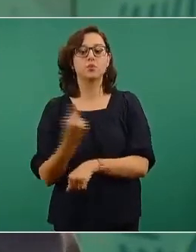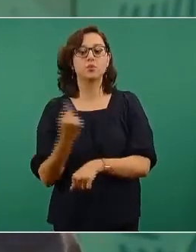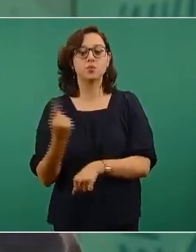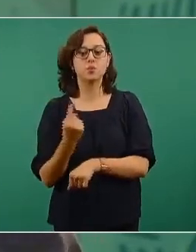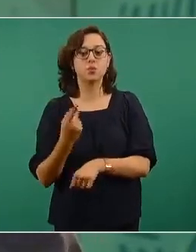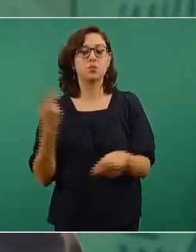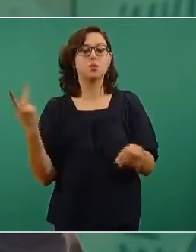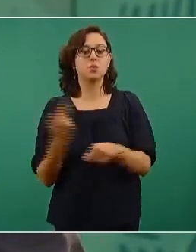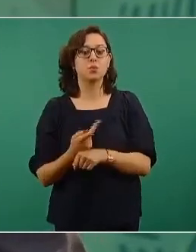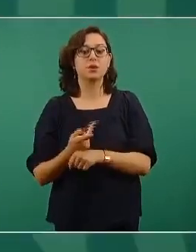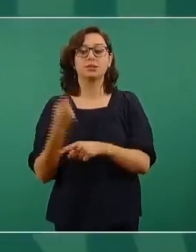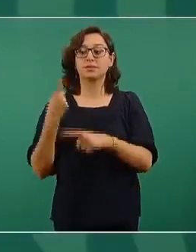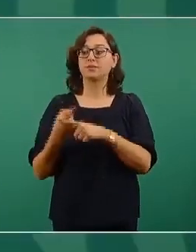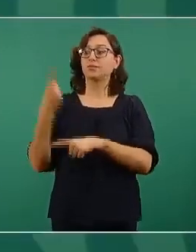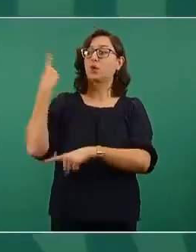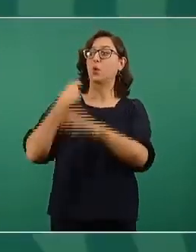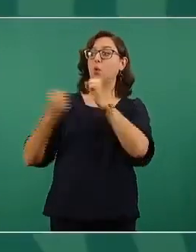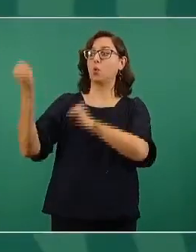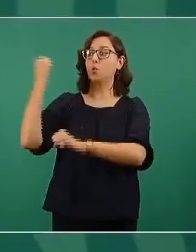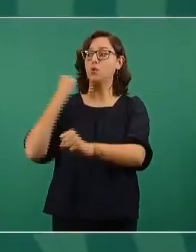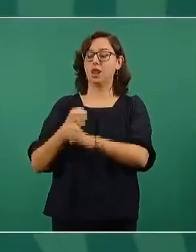cuando empieza la pandemia,